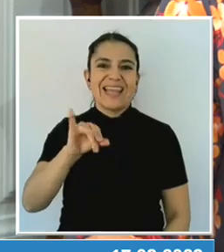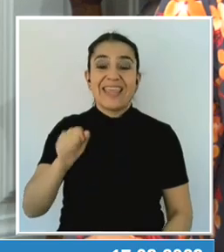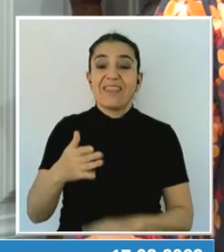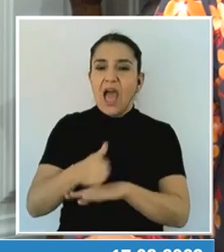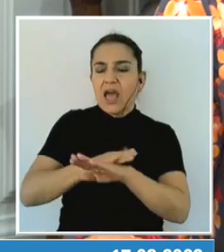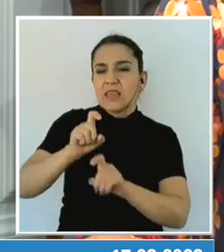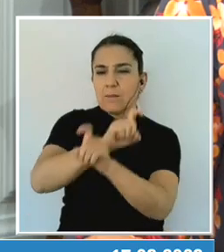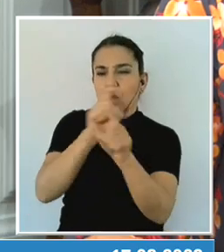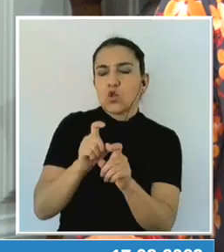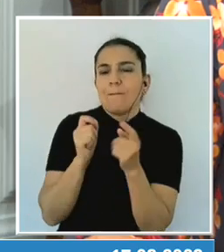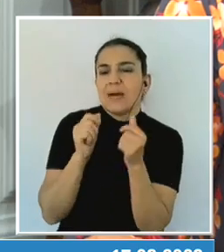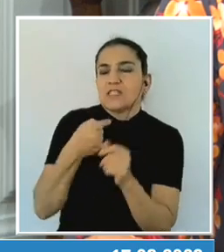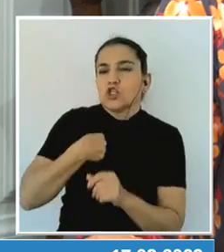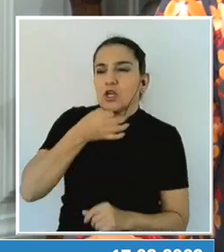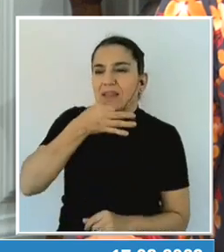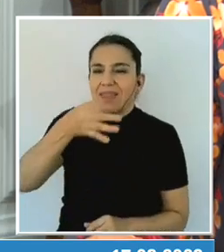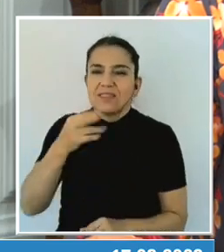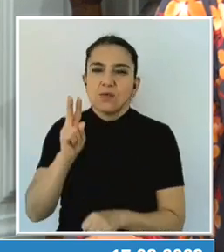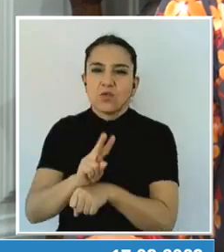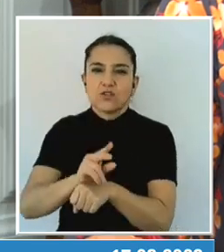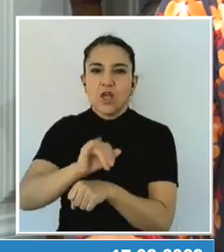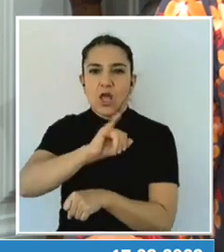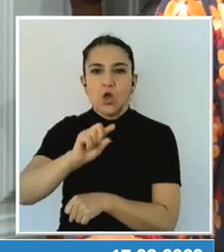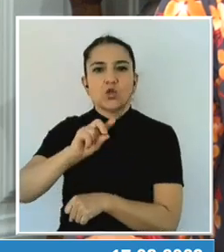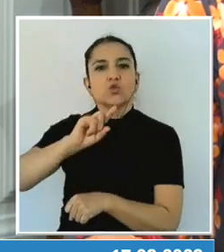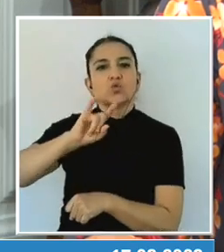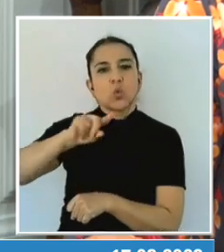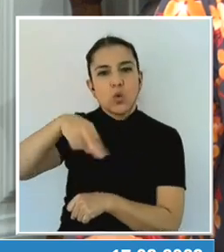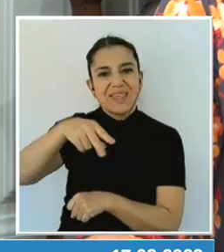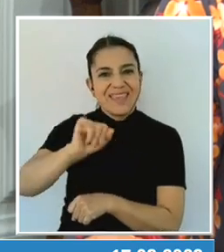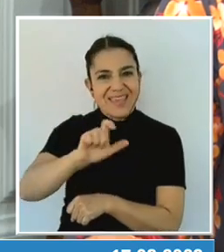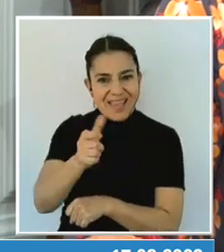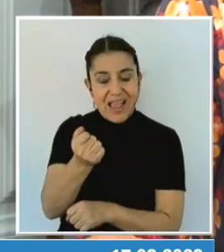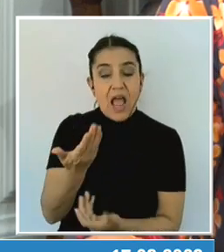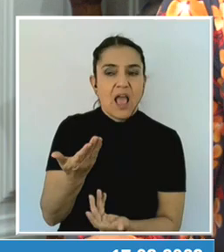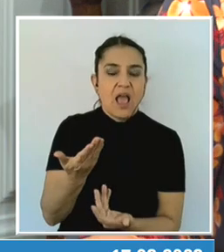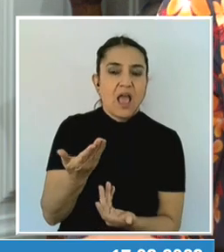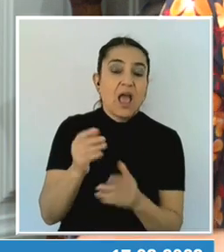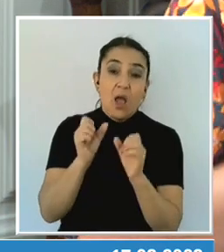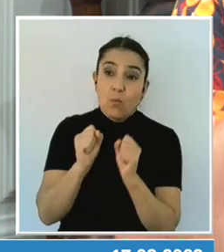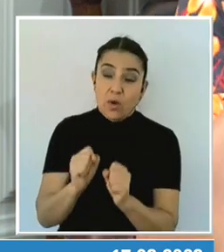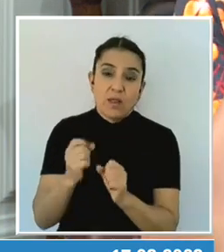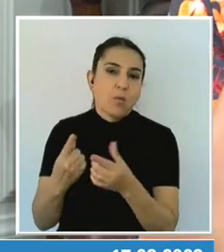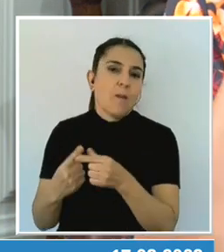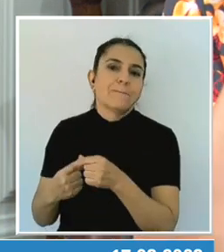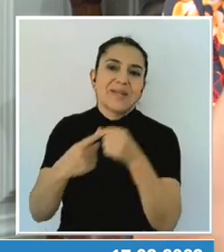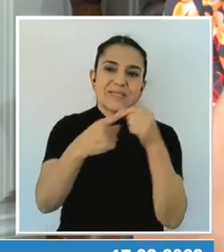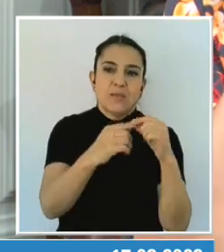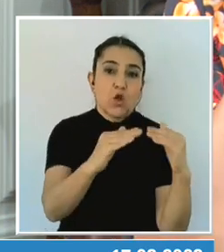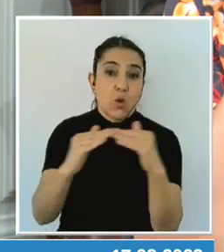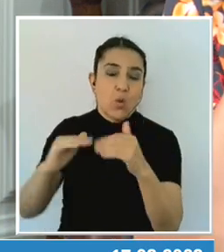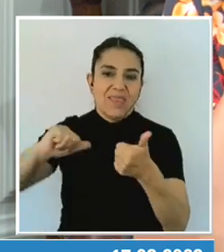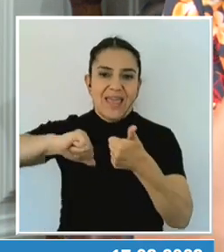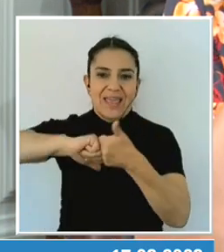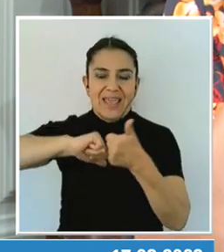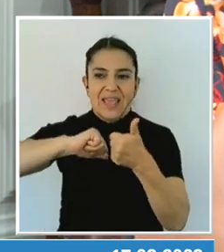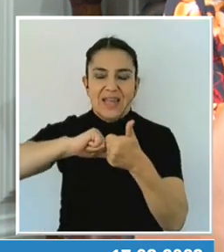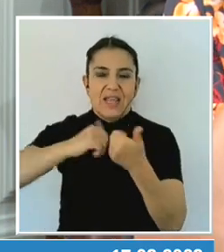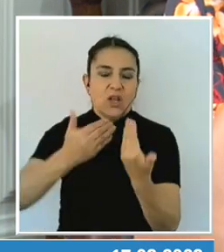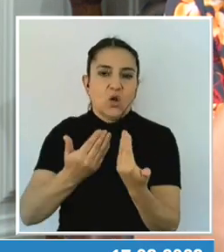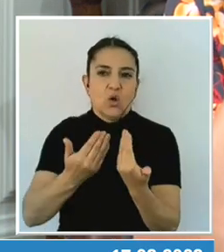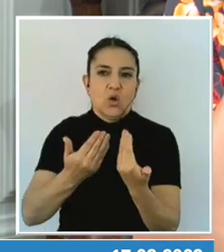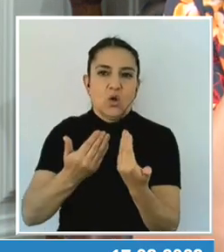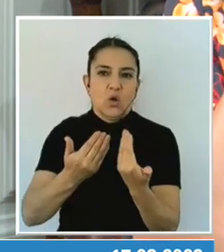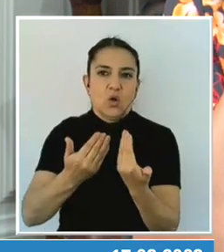Yanira Zúñiga, que ya entiendo podríamos el principio de igualdad de género recogerlo de una manera